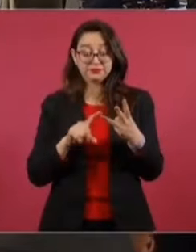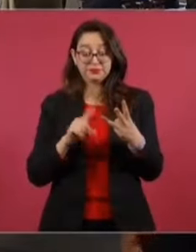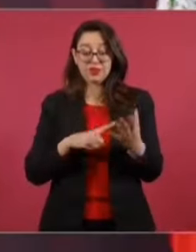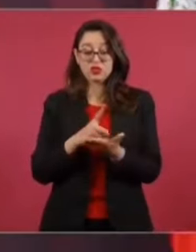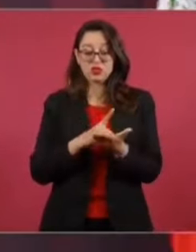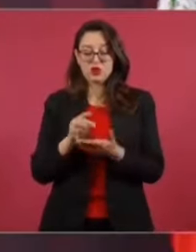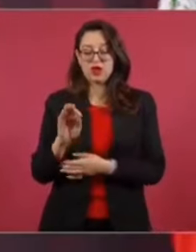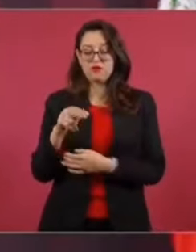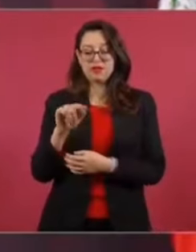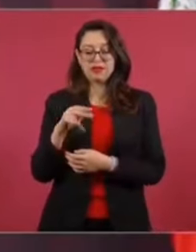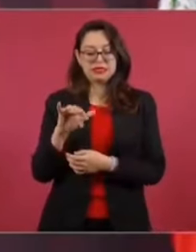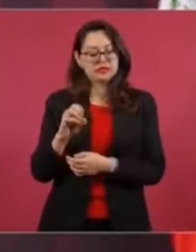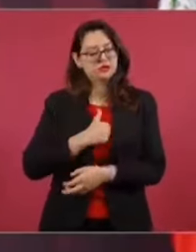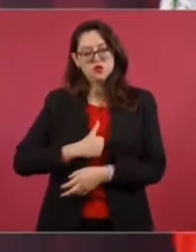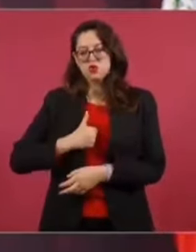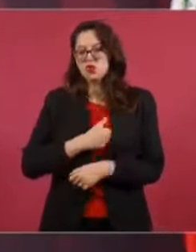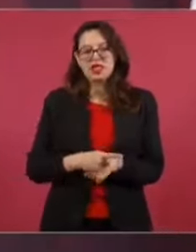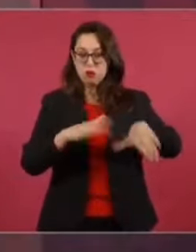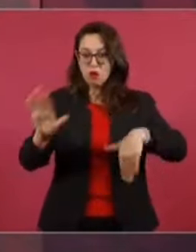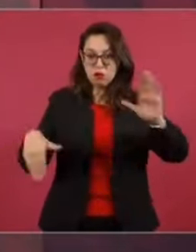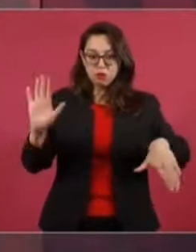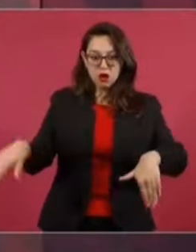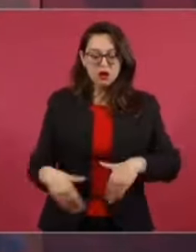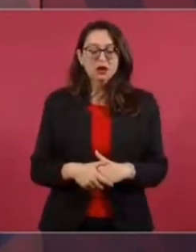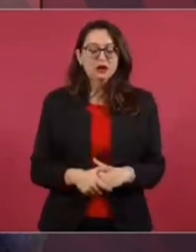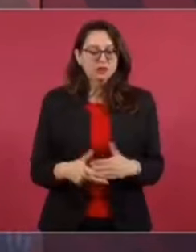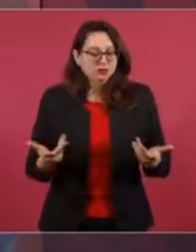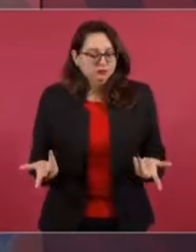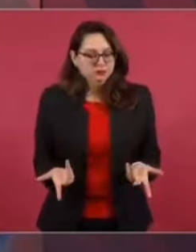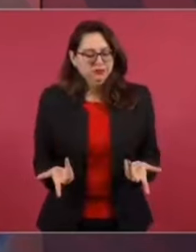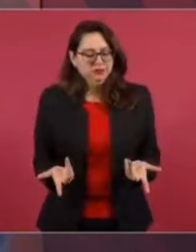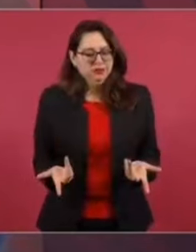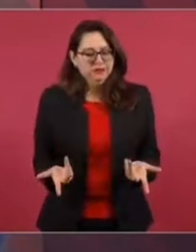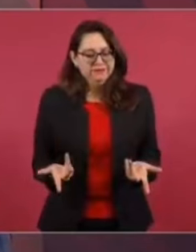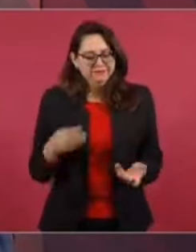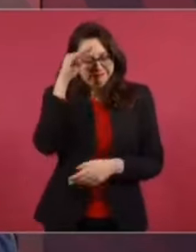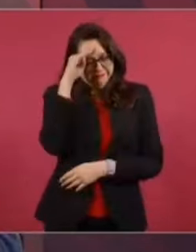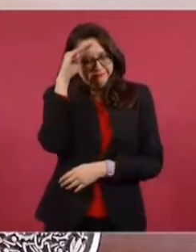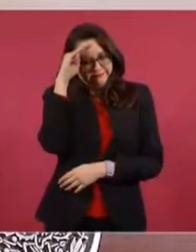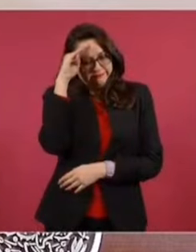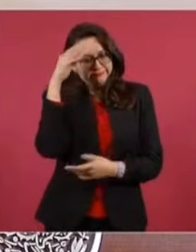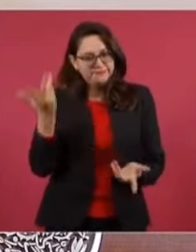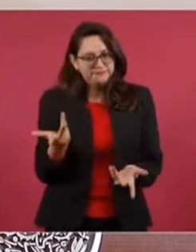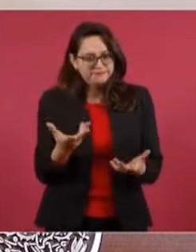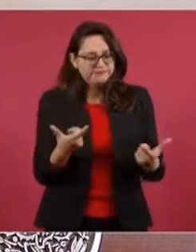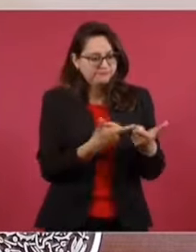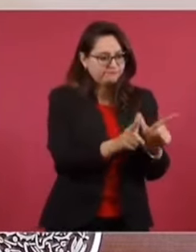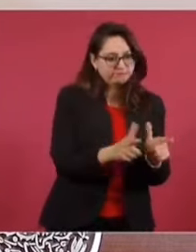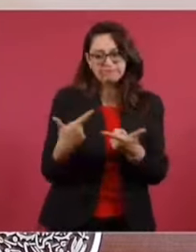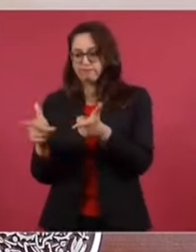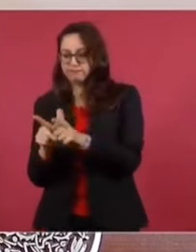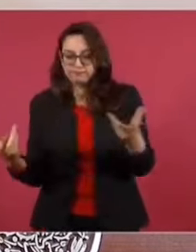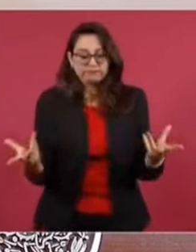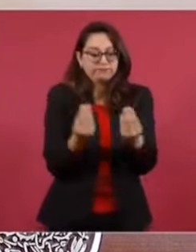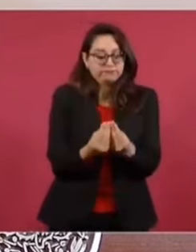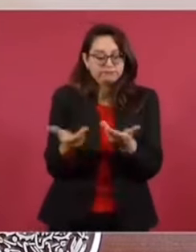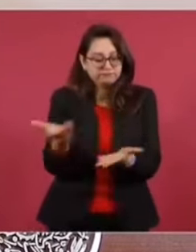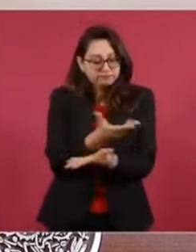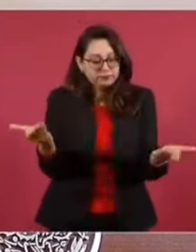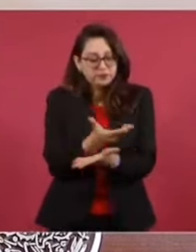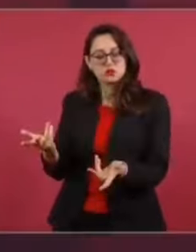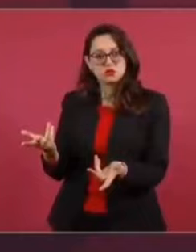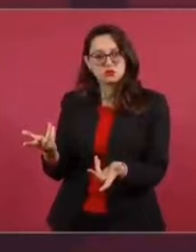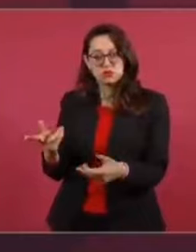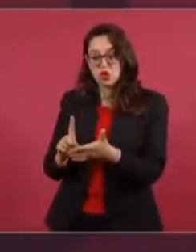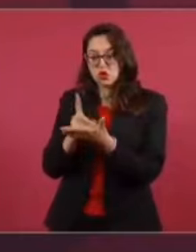del fentanilo, que es muy lamentable por todos los daños que causa. Que republicanos y demócratas hagan un plan para atender a